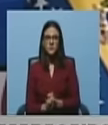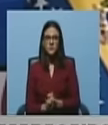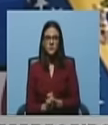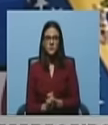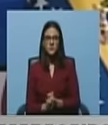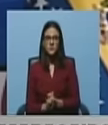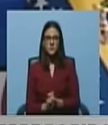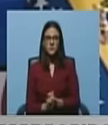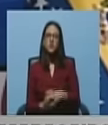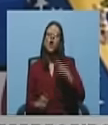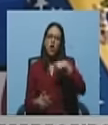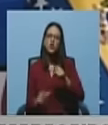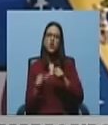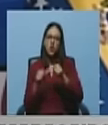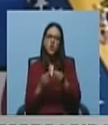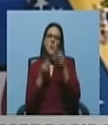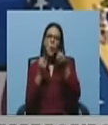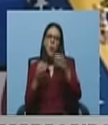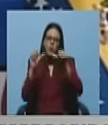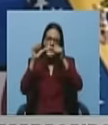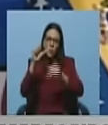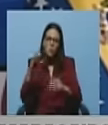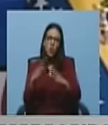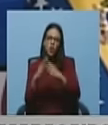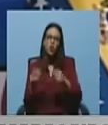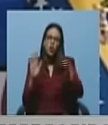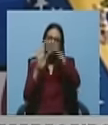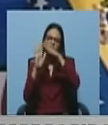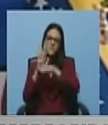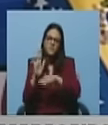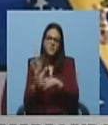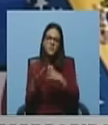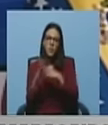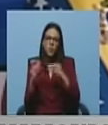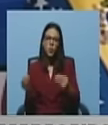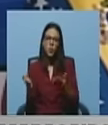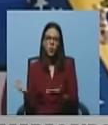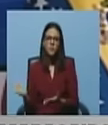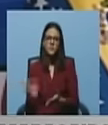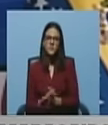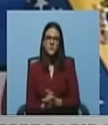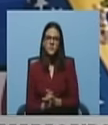Nosotros iremos informando y entregando detalles de cada una de estas,